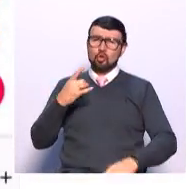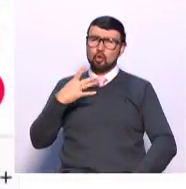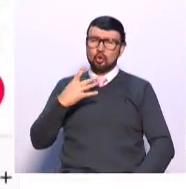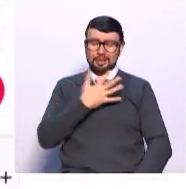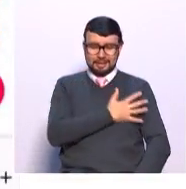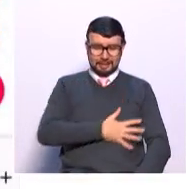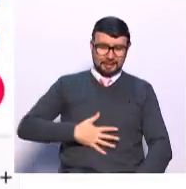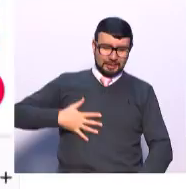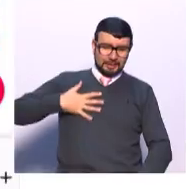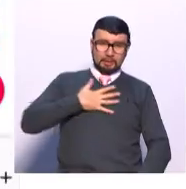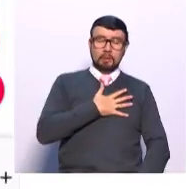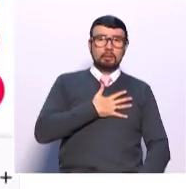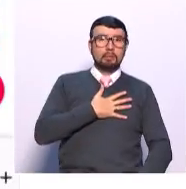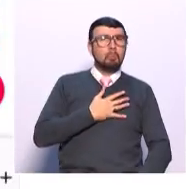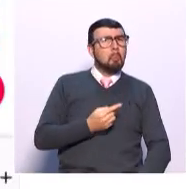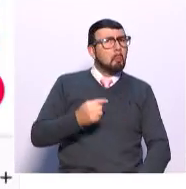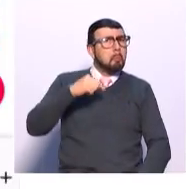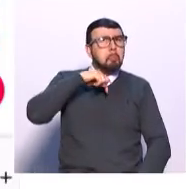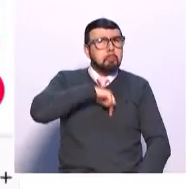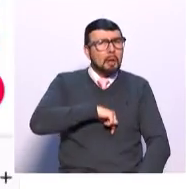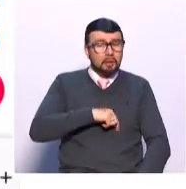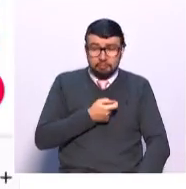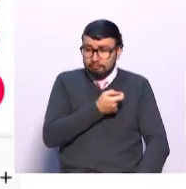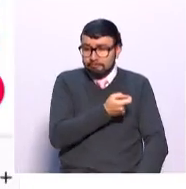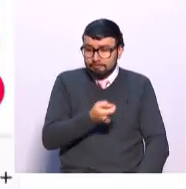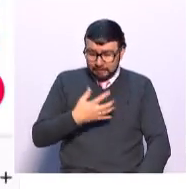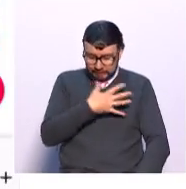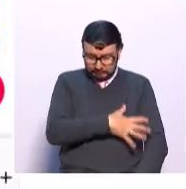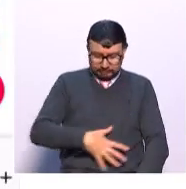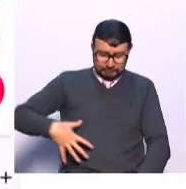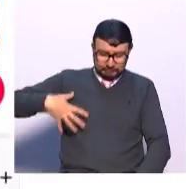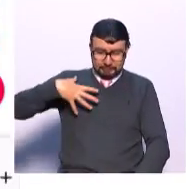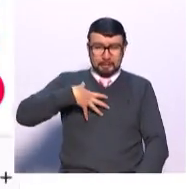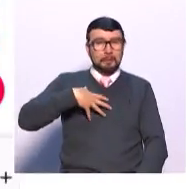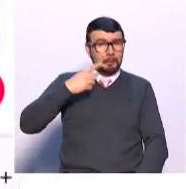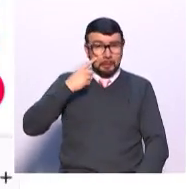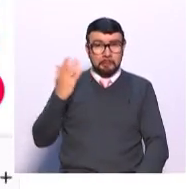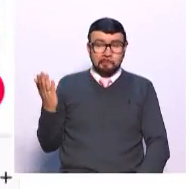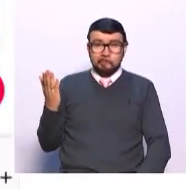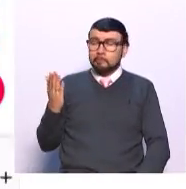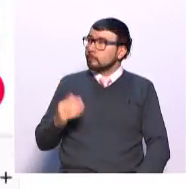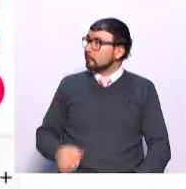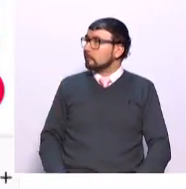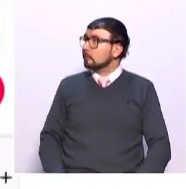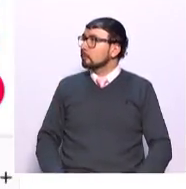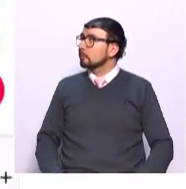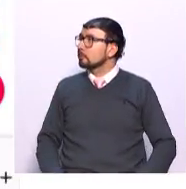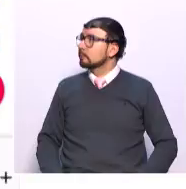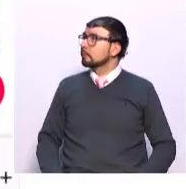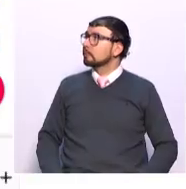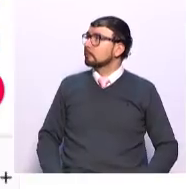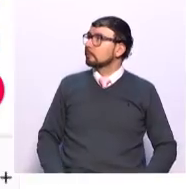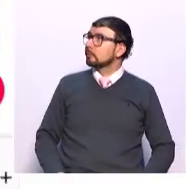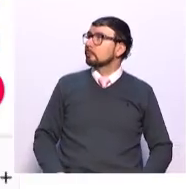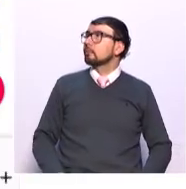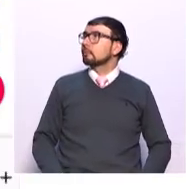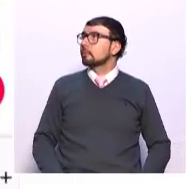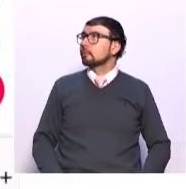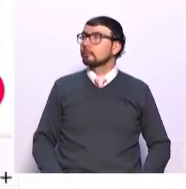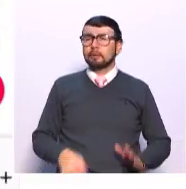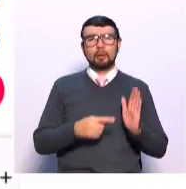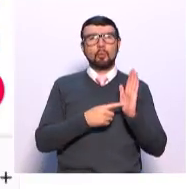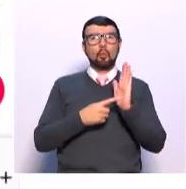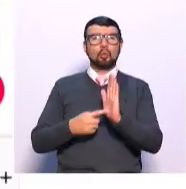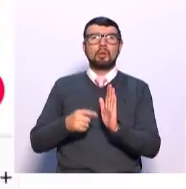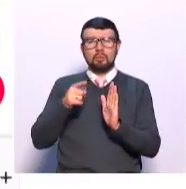que vean todo lo que hay al lado del pecho yo voy a mover un poco la imagen para que ustedes puedan tener